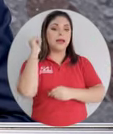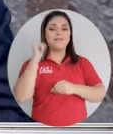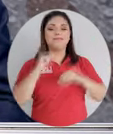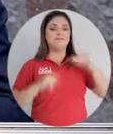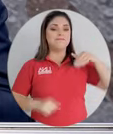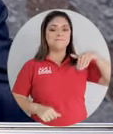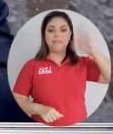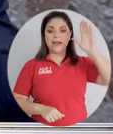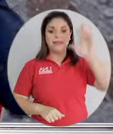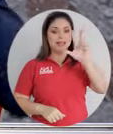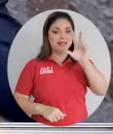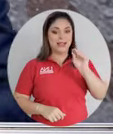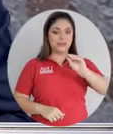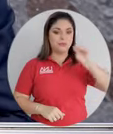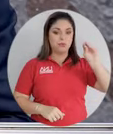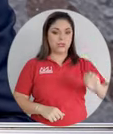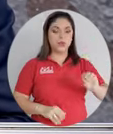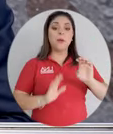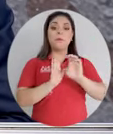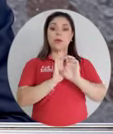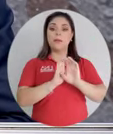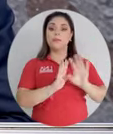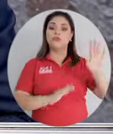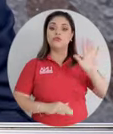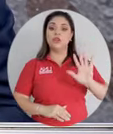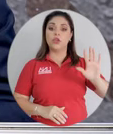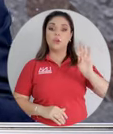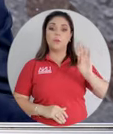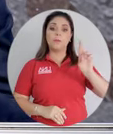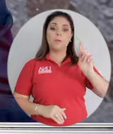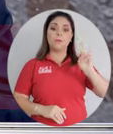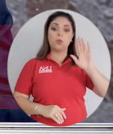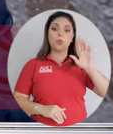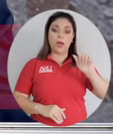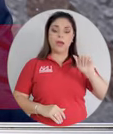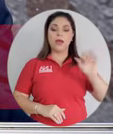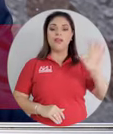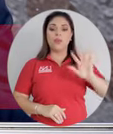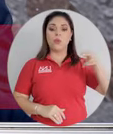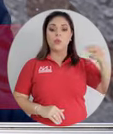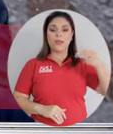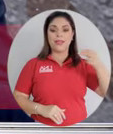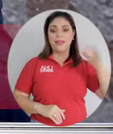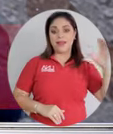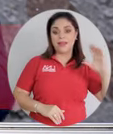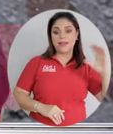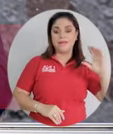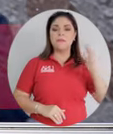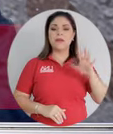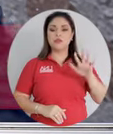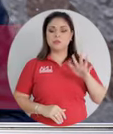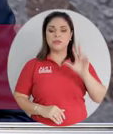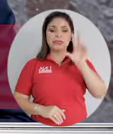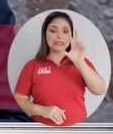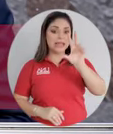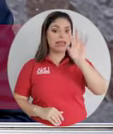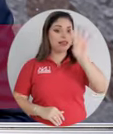pobreza aumentan más allá del 30%. Por ejemplo, la región Brunca y la Huetar Caribe están cerca